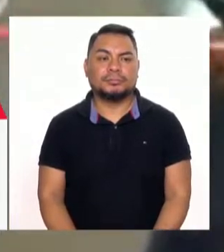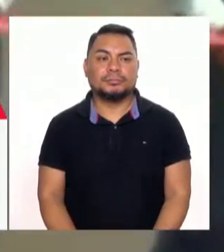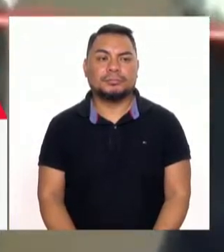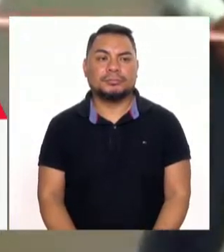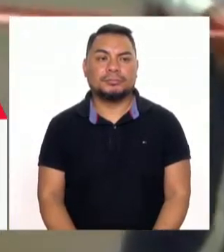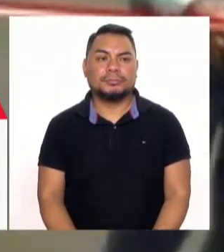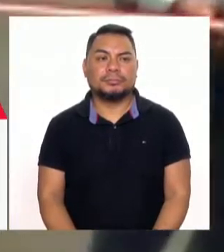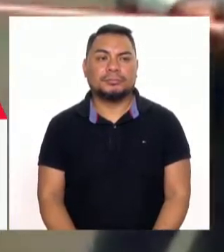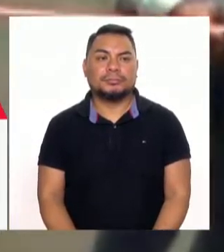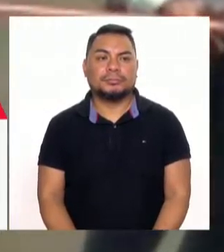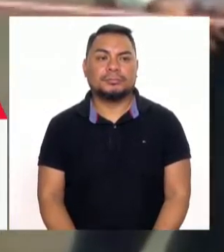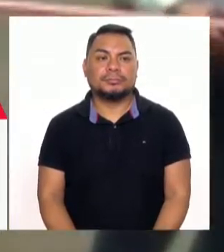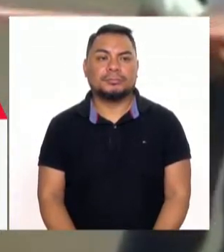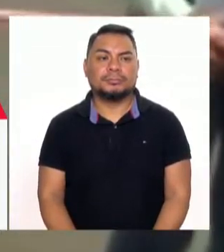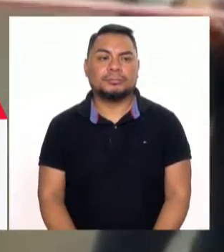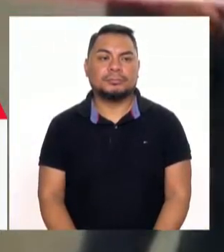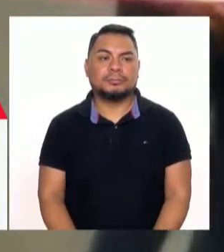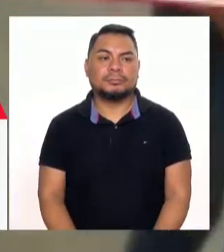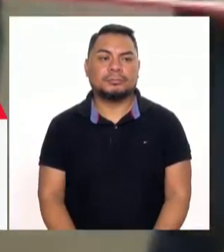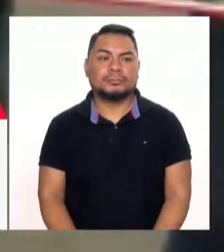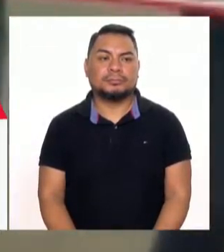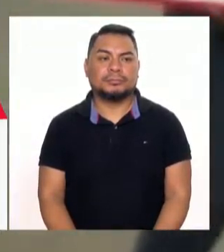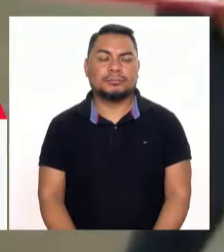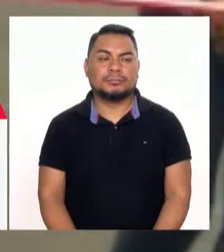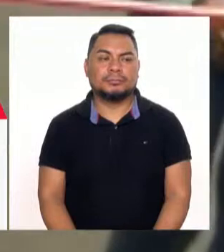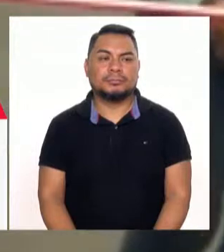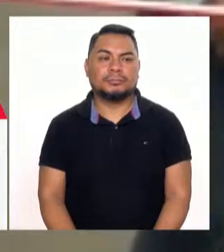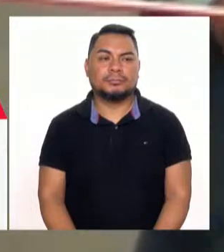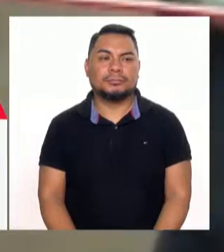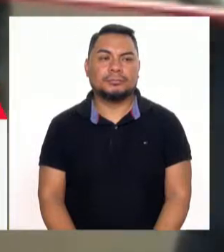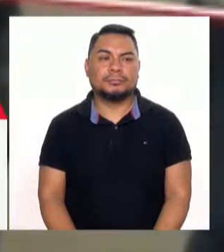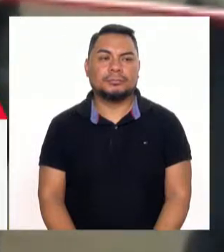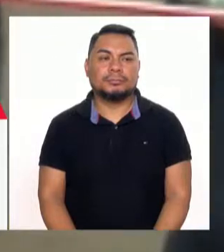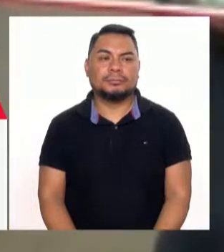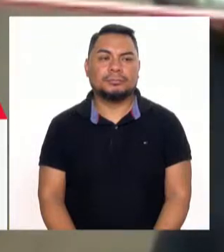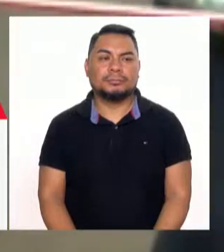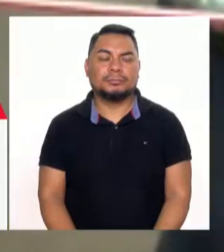declarar por inaugurado el puente Salvador